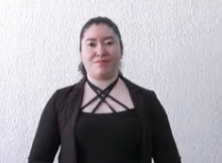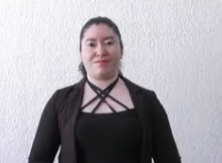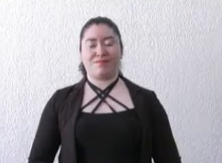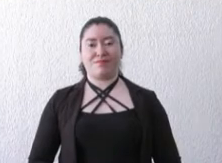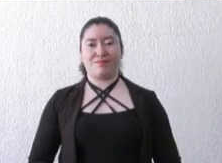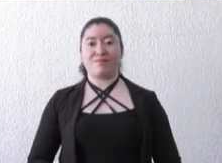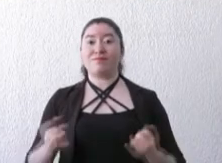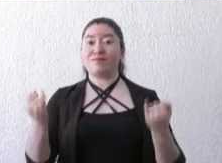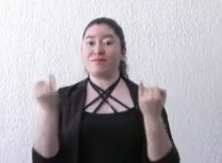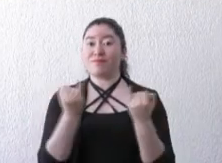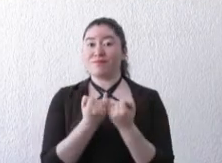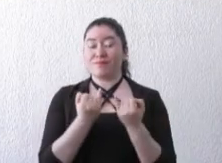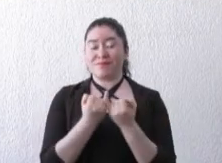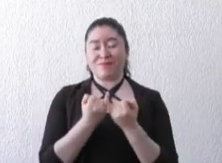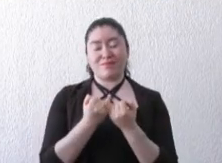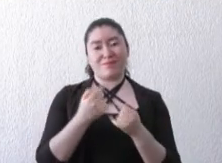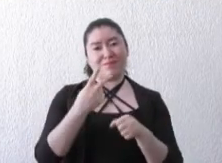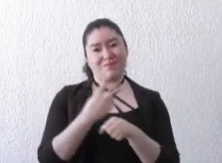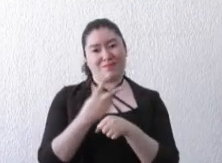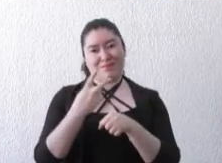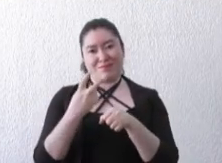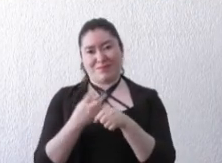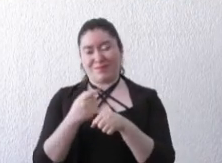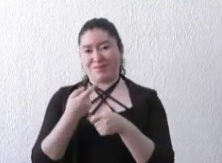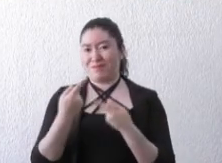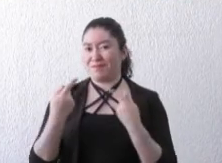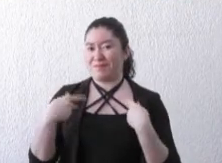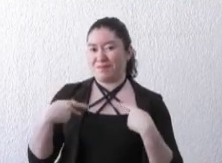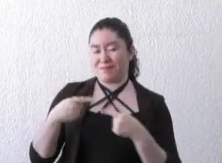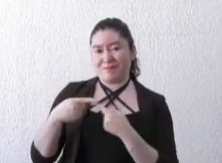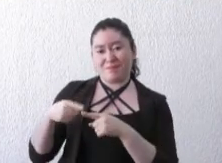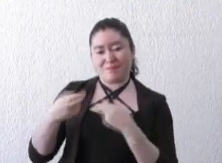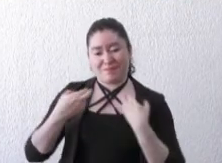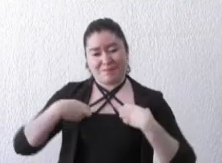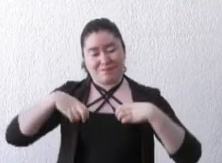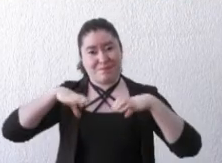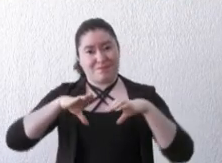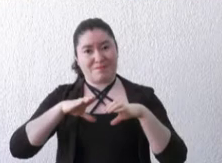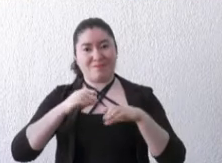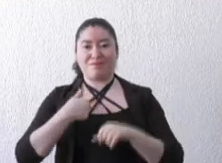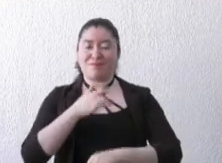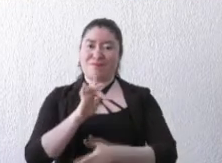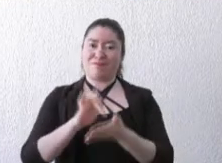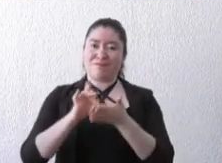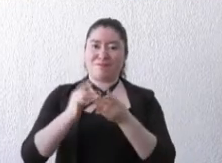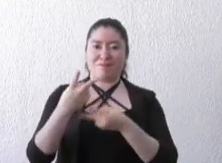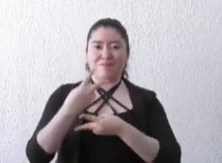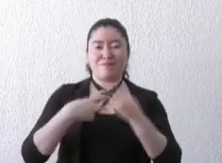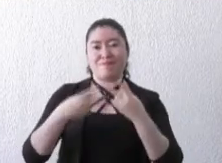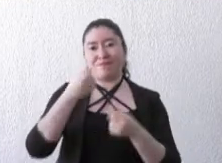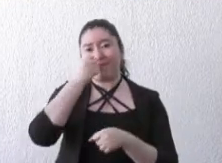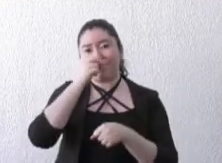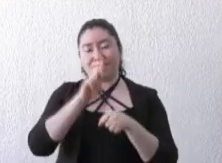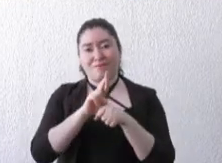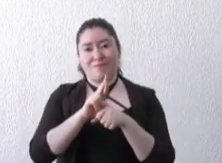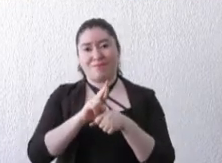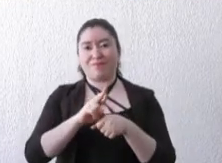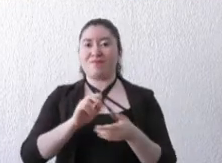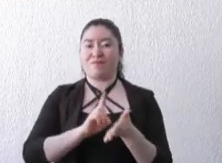Asimismo, agradecemos contar con la gentil presencia a quien representa la Subsecretaría de Derechos Humanos de la Secretaría de